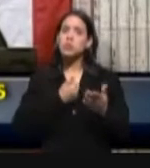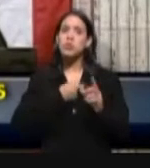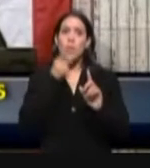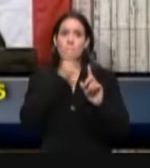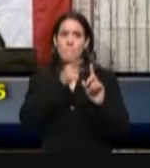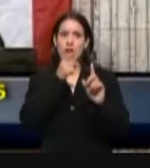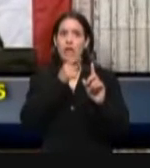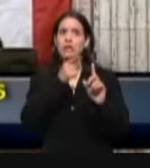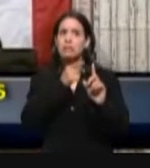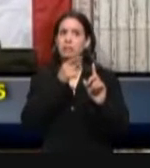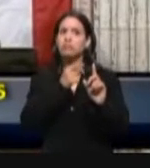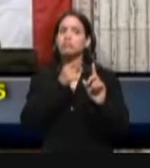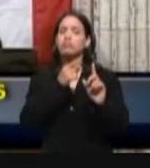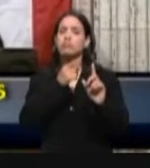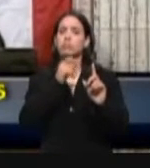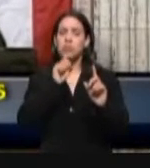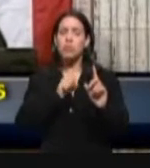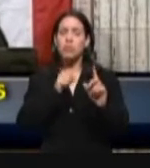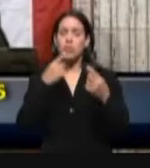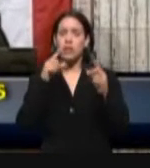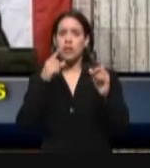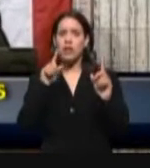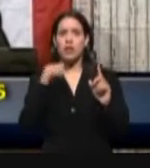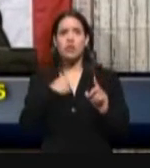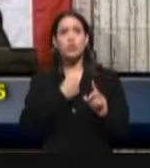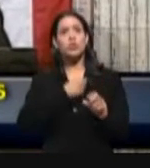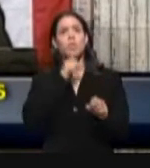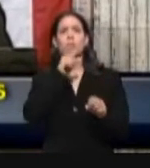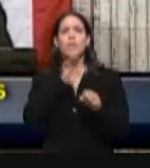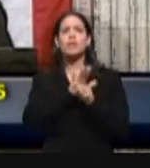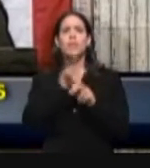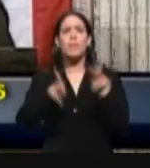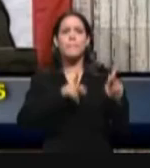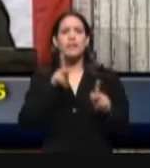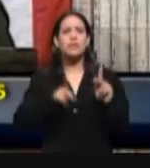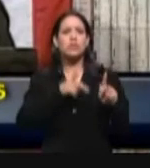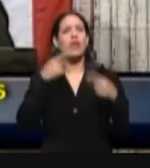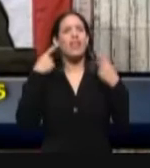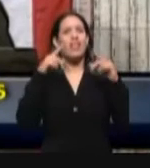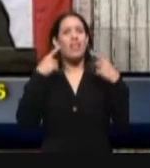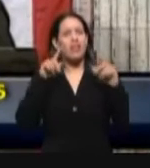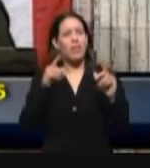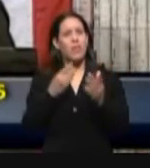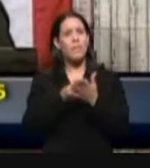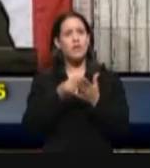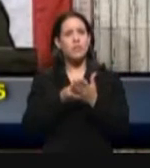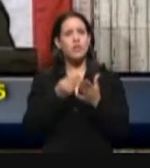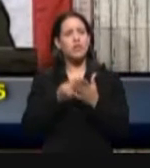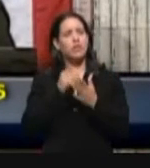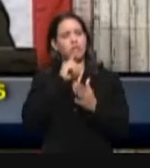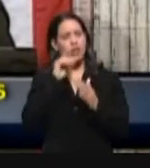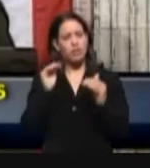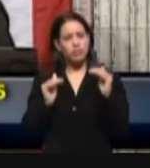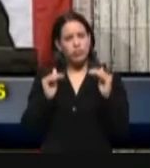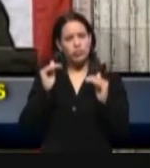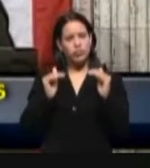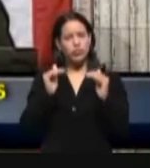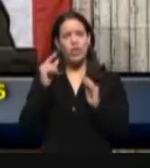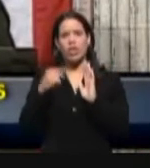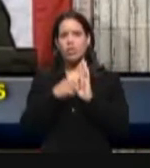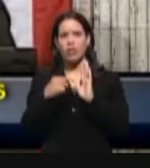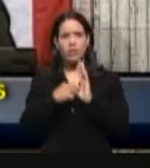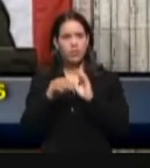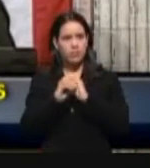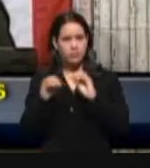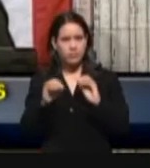y que le prometimos al pueblo de lograr hacia el final de este cuatrenio un presupuesto totalmente balanceado, sin